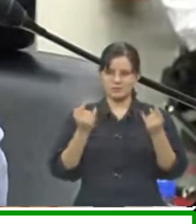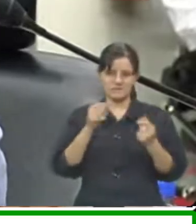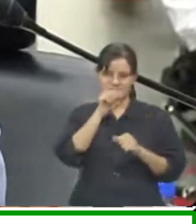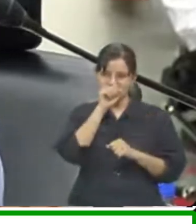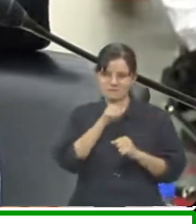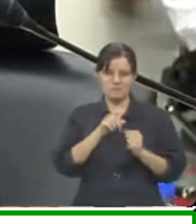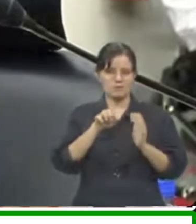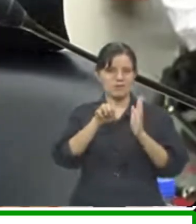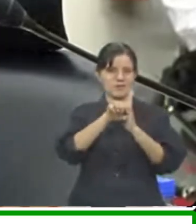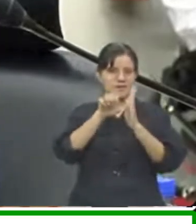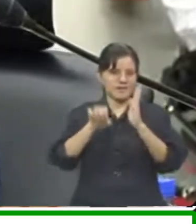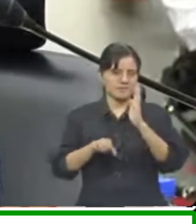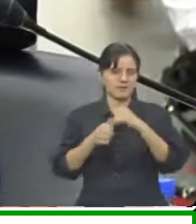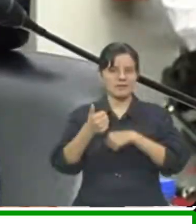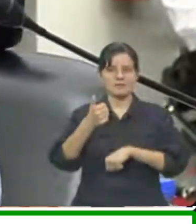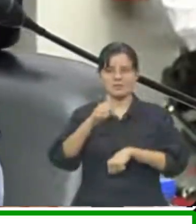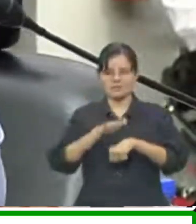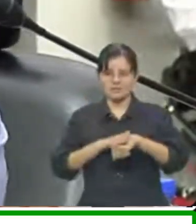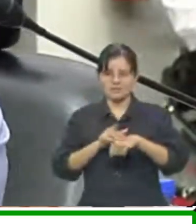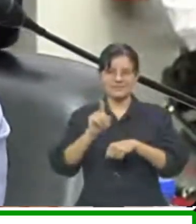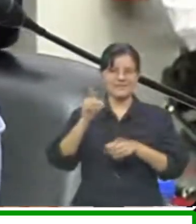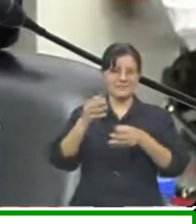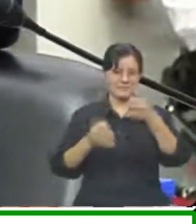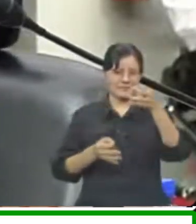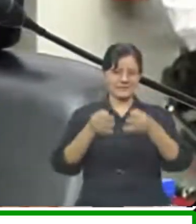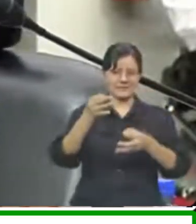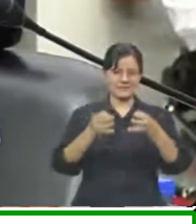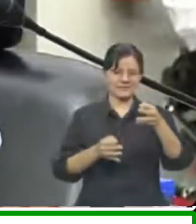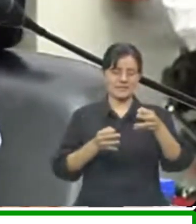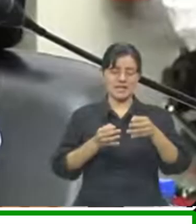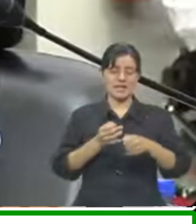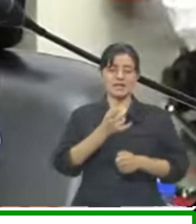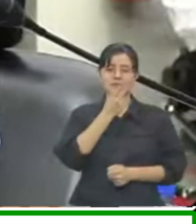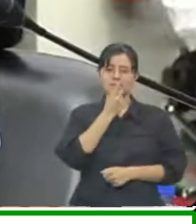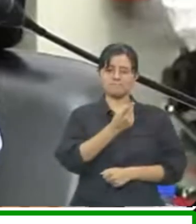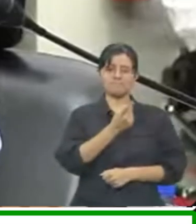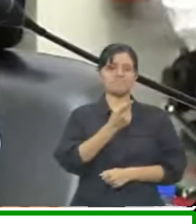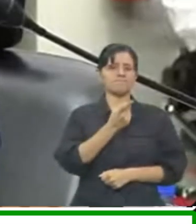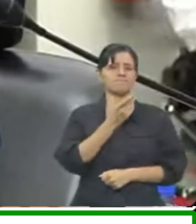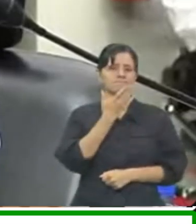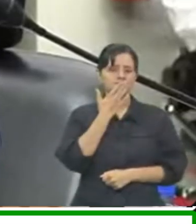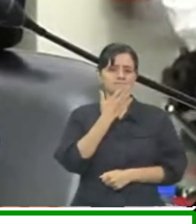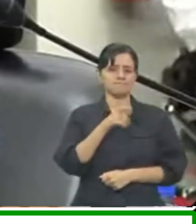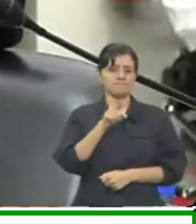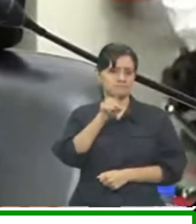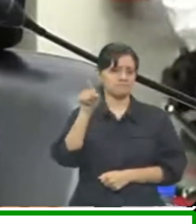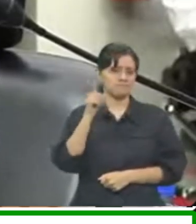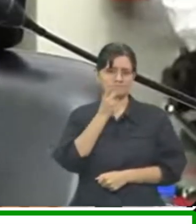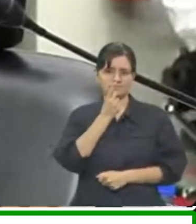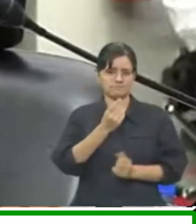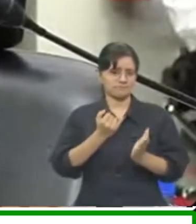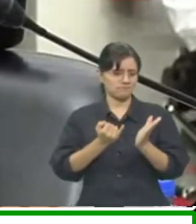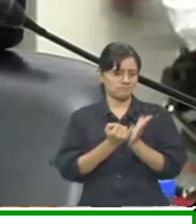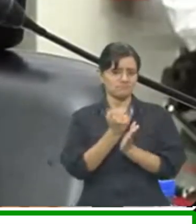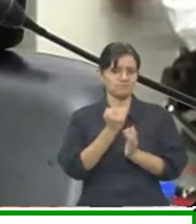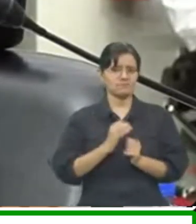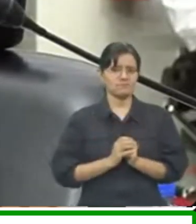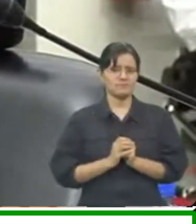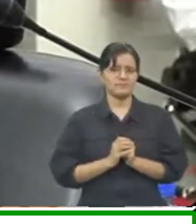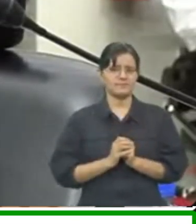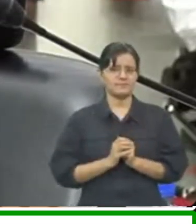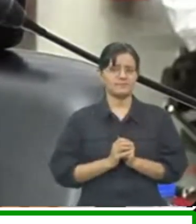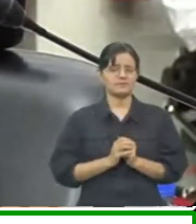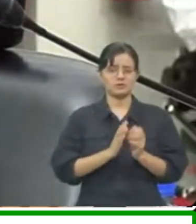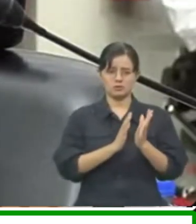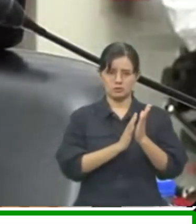administrativos y jurisdiccionales que han dicho clara y tajantemente que la